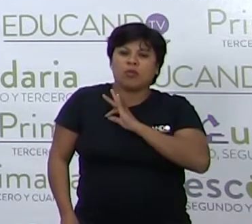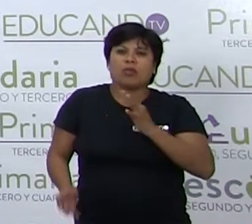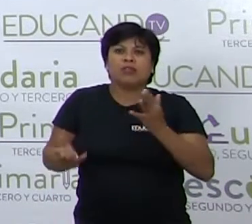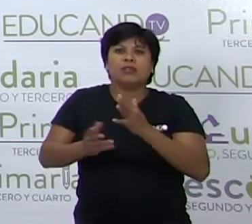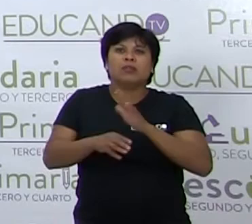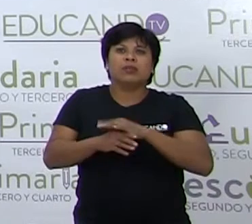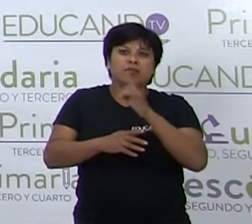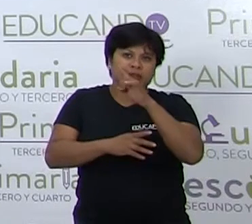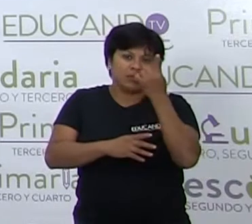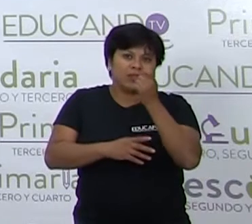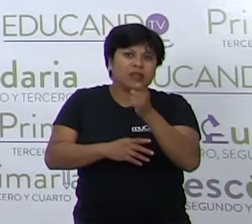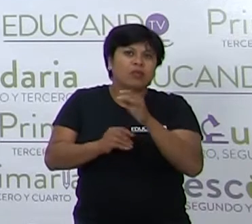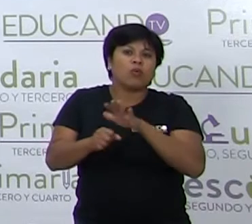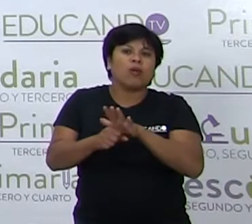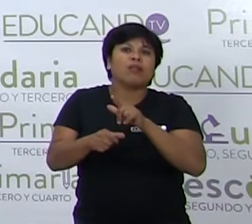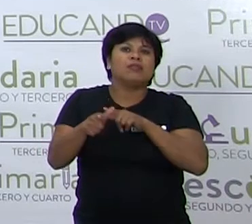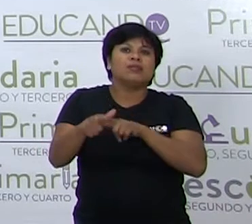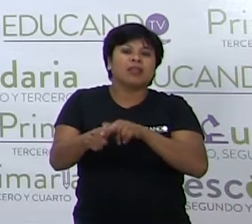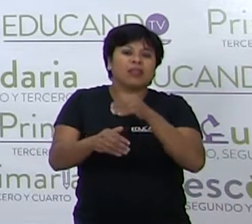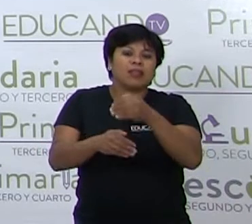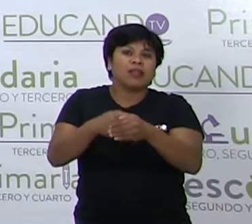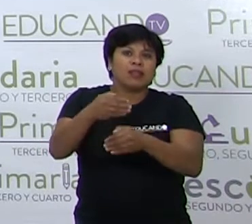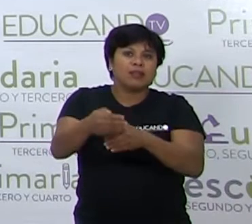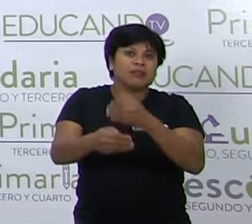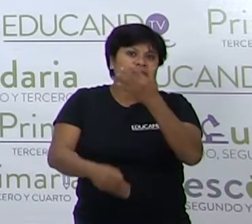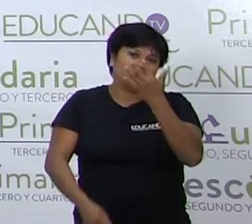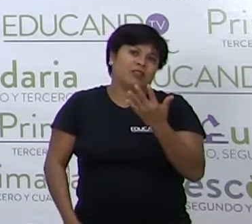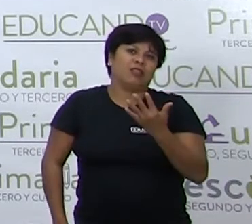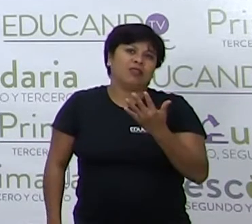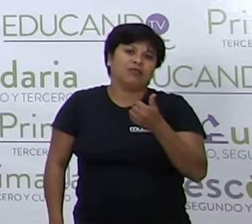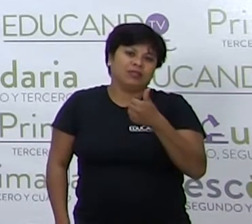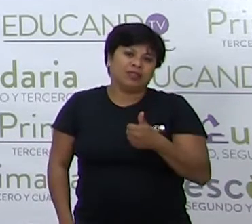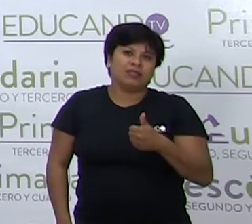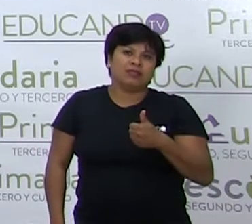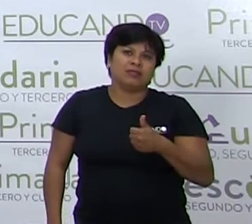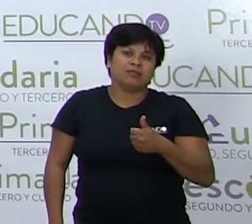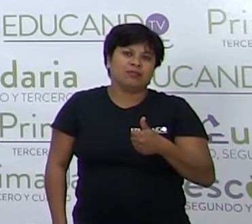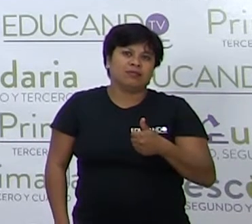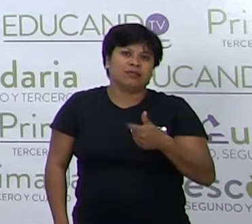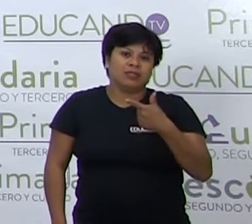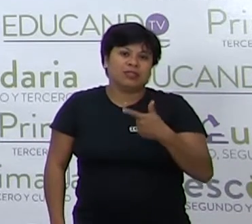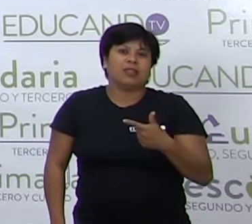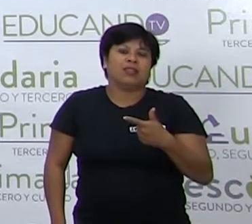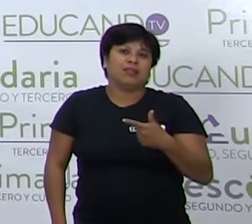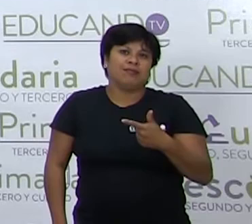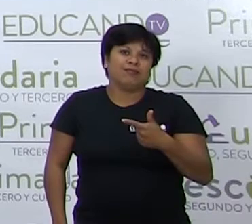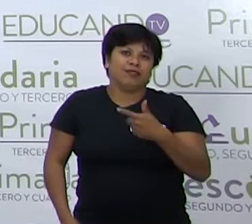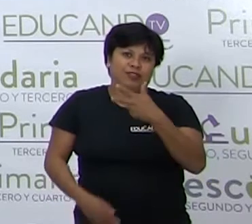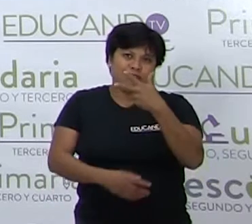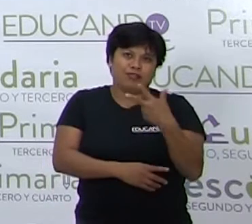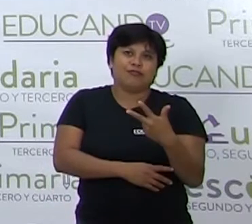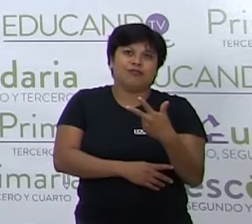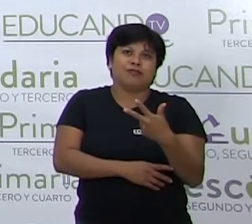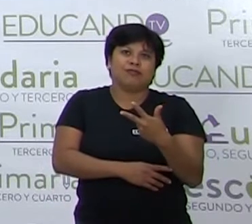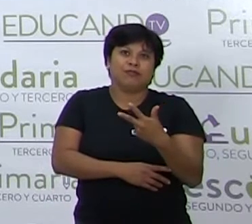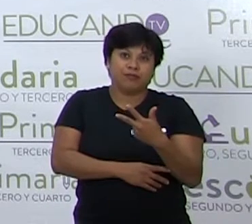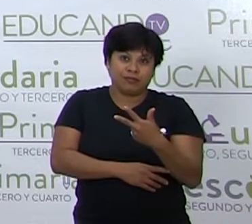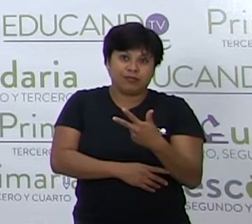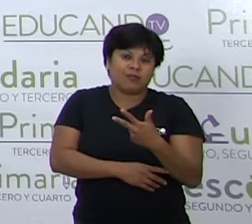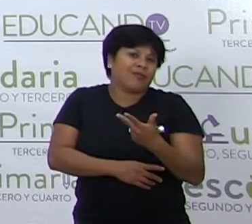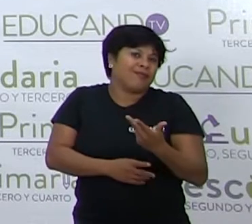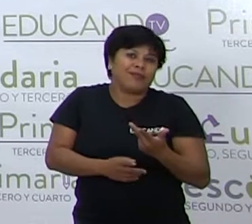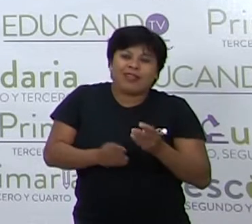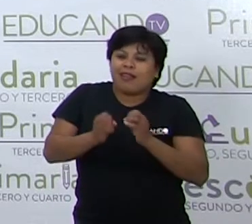diría que el que sigue sería 5, 6, 7 y 8, por